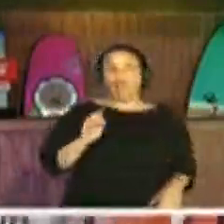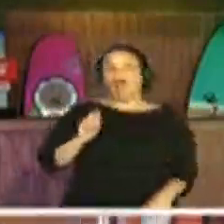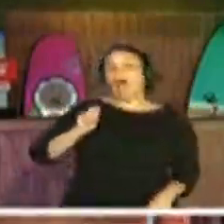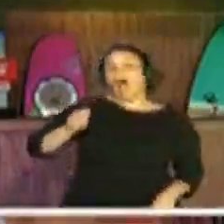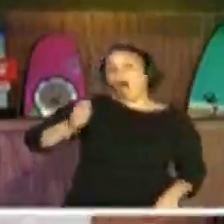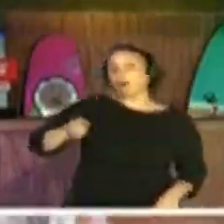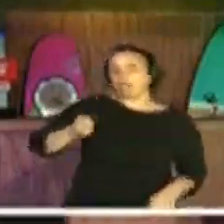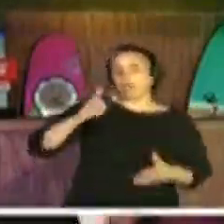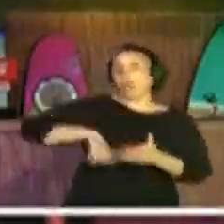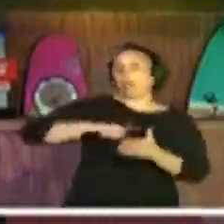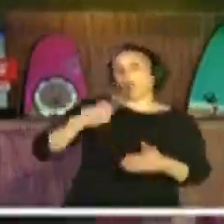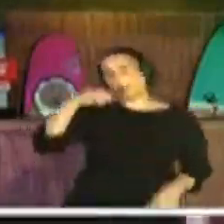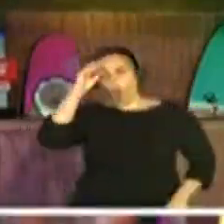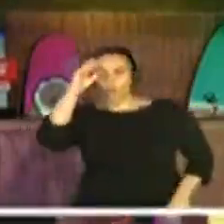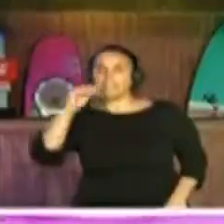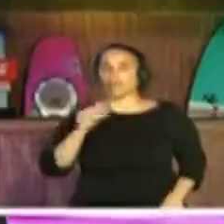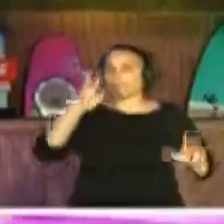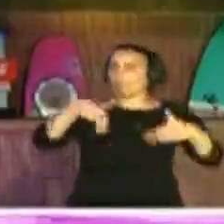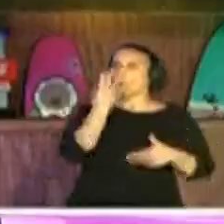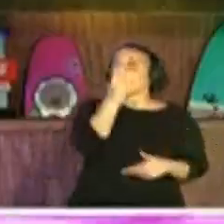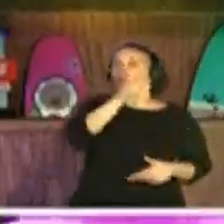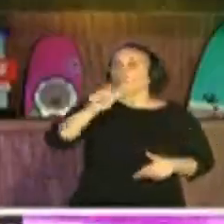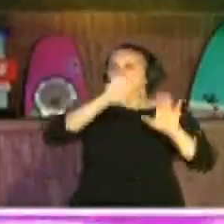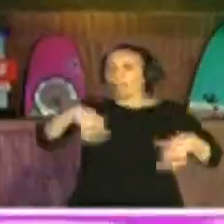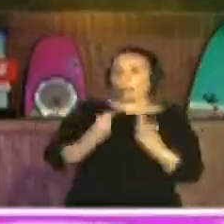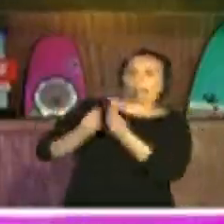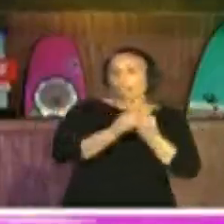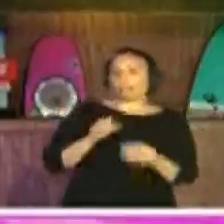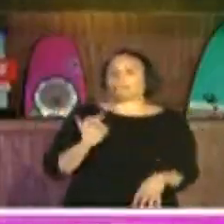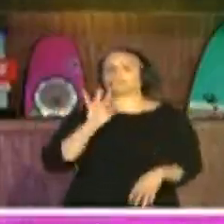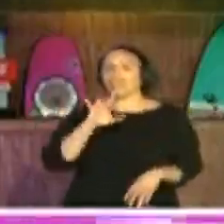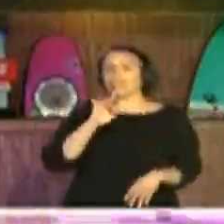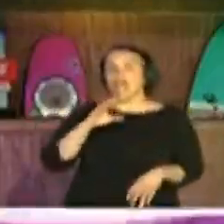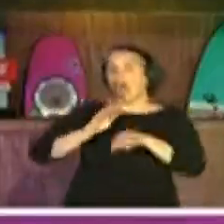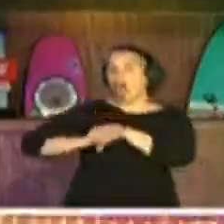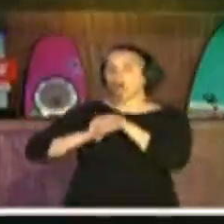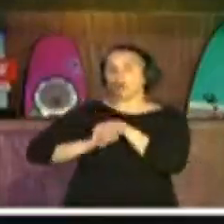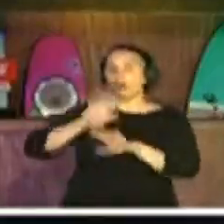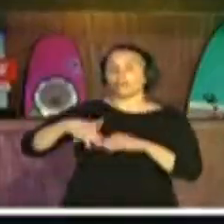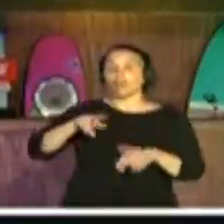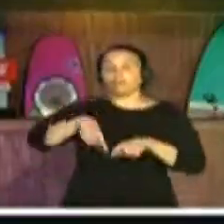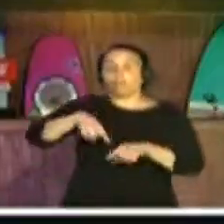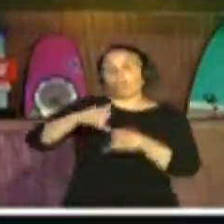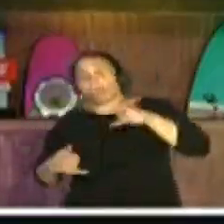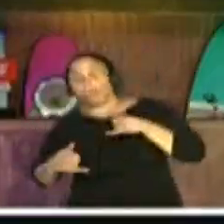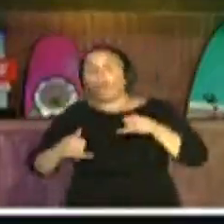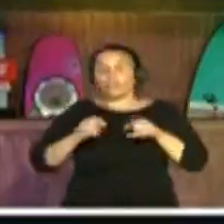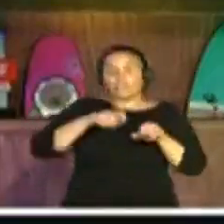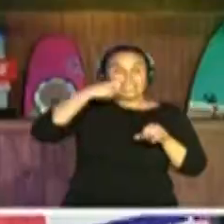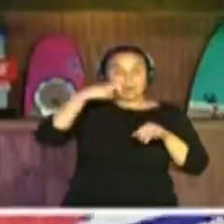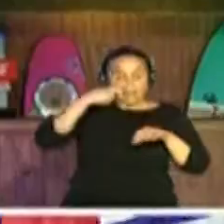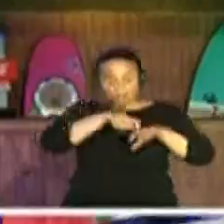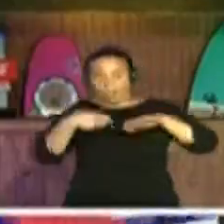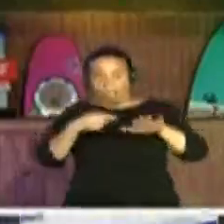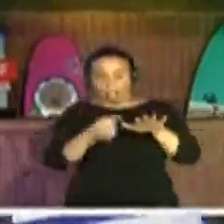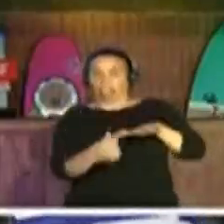que soy un lince, era para cuatro, nos metimos 15. El pitu se hizo un lince, se quita el tenis y la